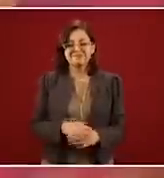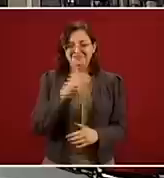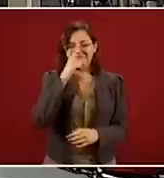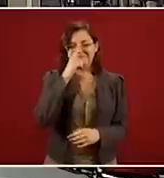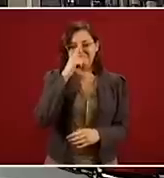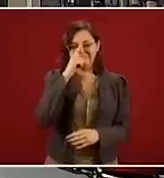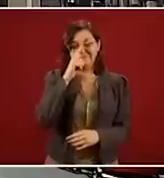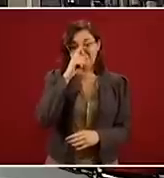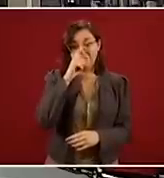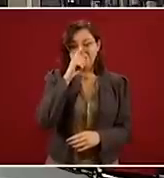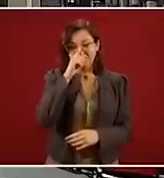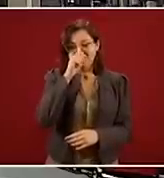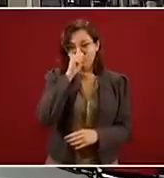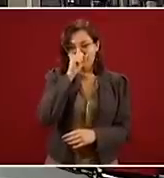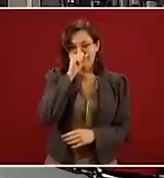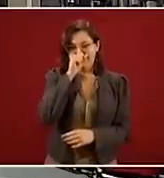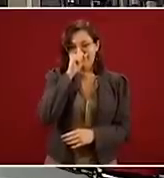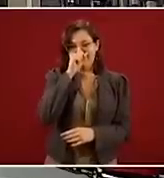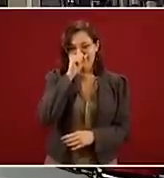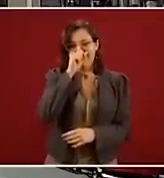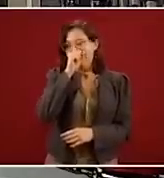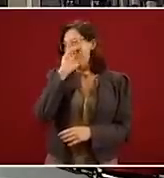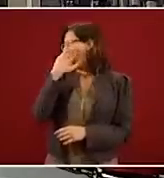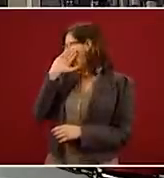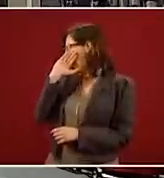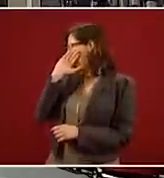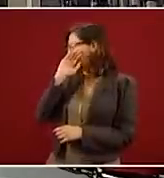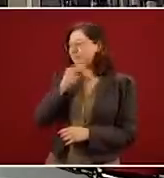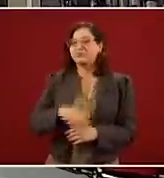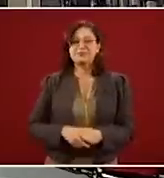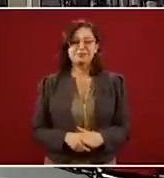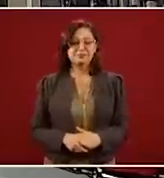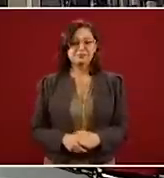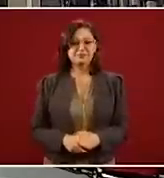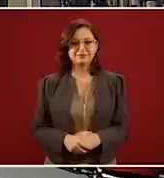Gracias, presidente. Nada más una pequeña. Las dos compañeras y ya. Gracias.